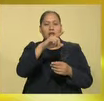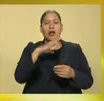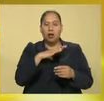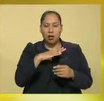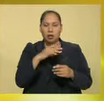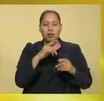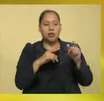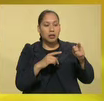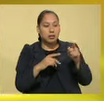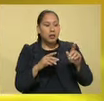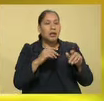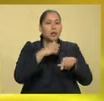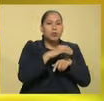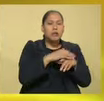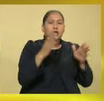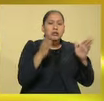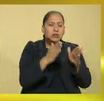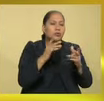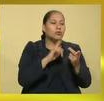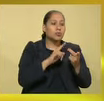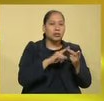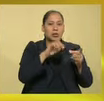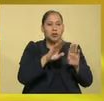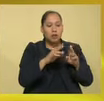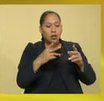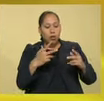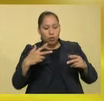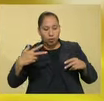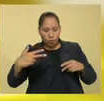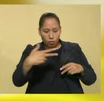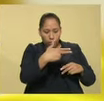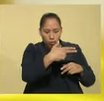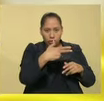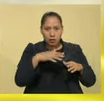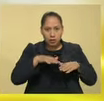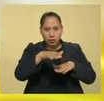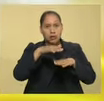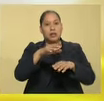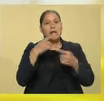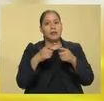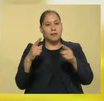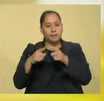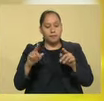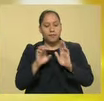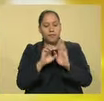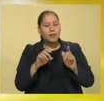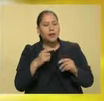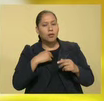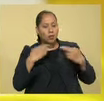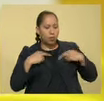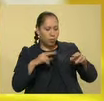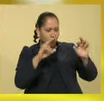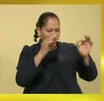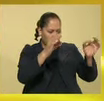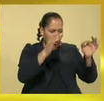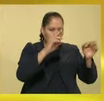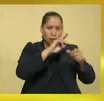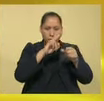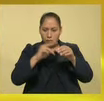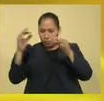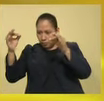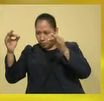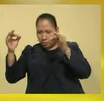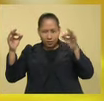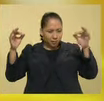este departamento? Porque los cortes son diferentes. O sea, yo he visto las prendas de una talla regular a una talla petit y